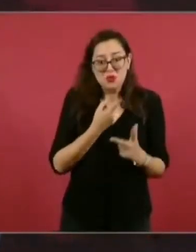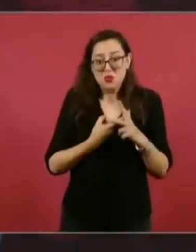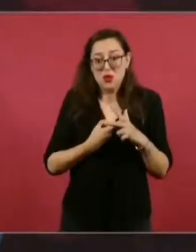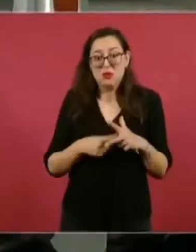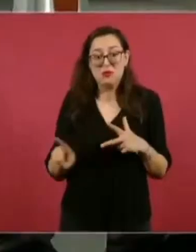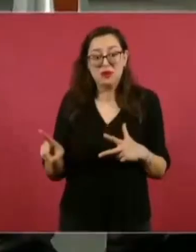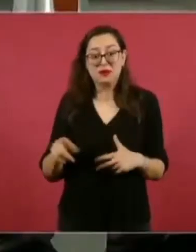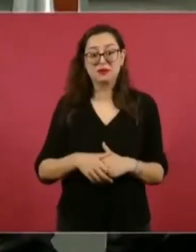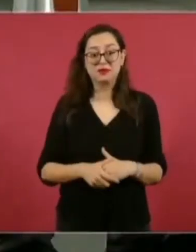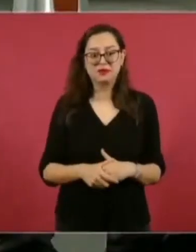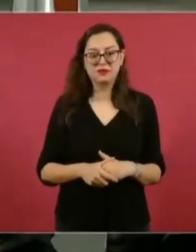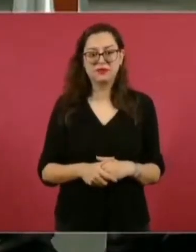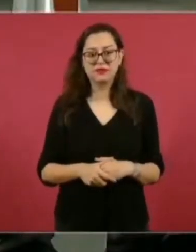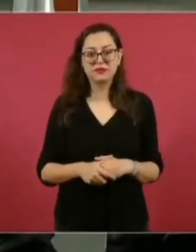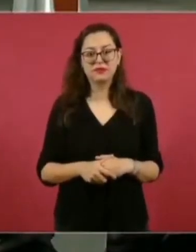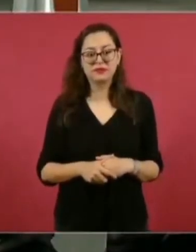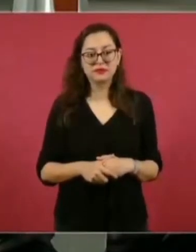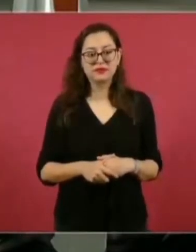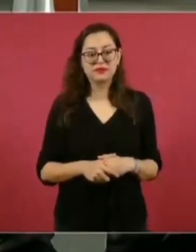ver.